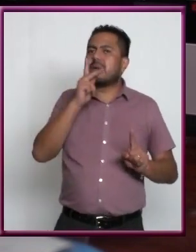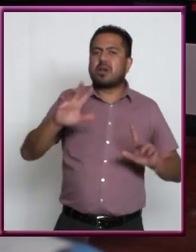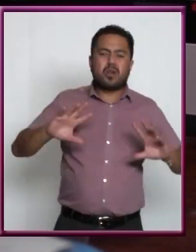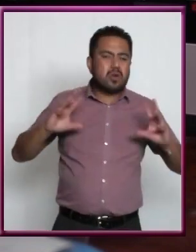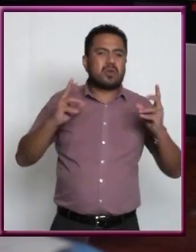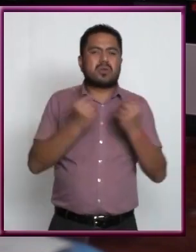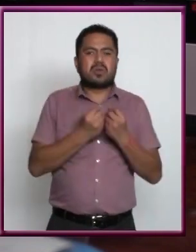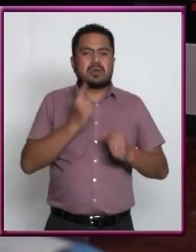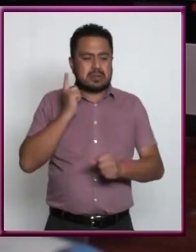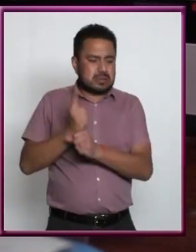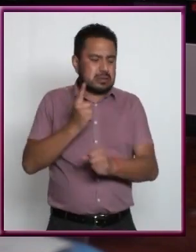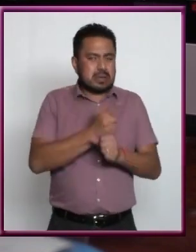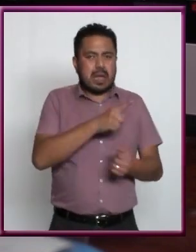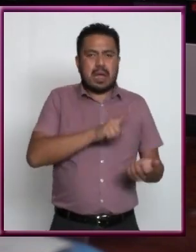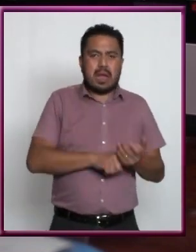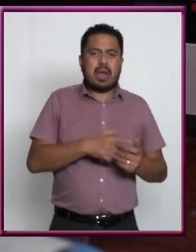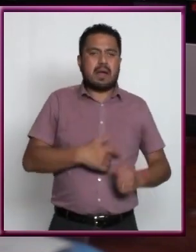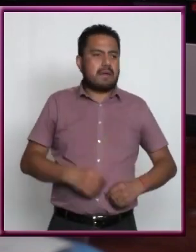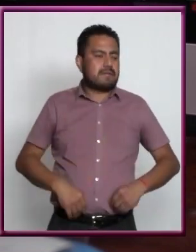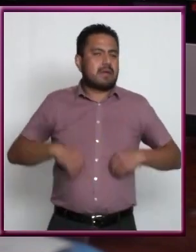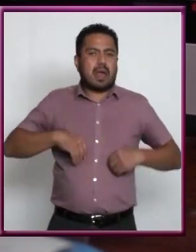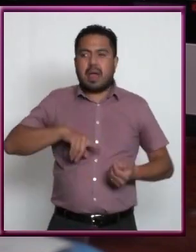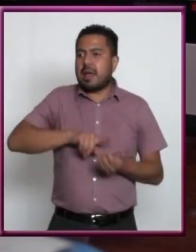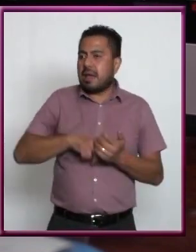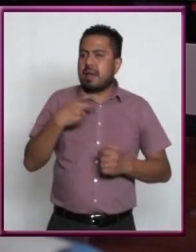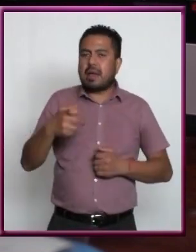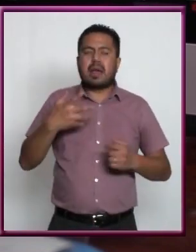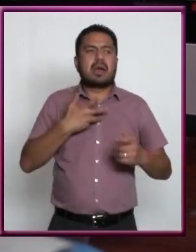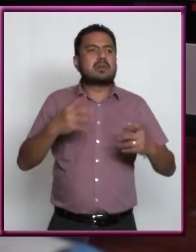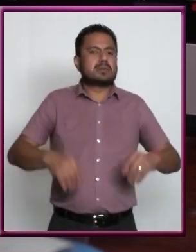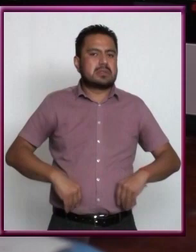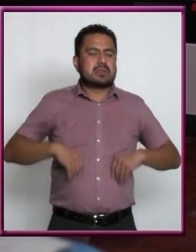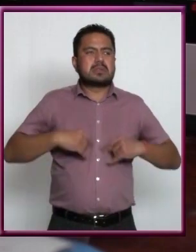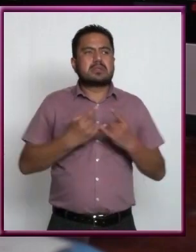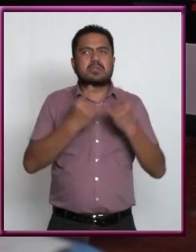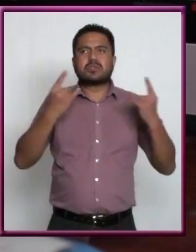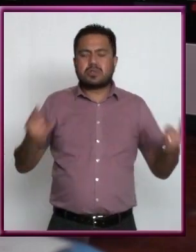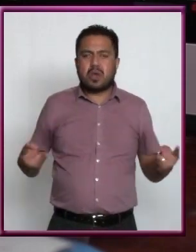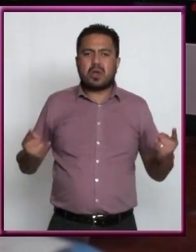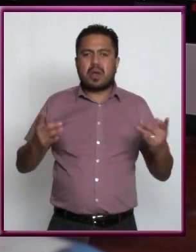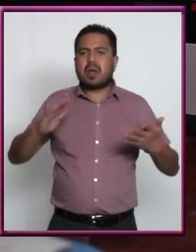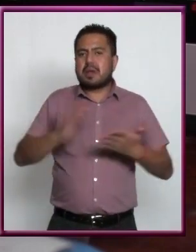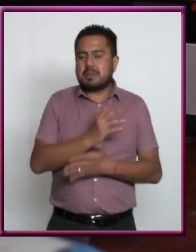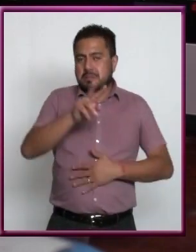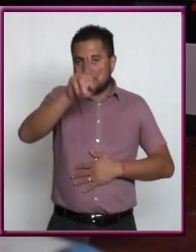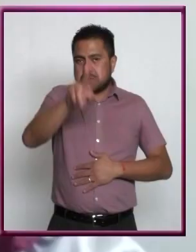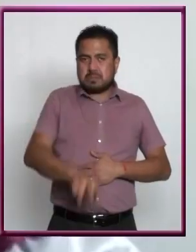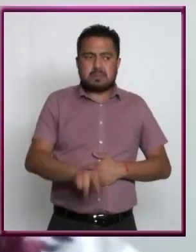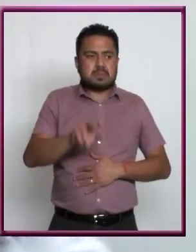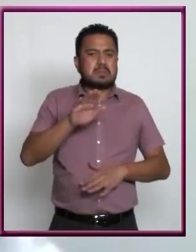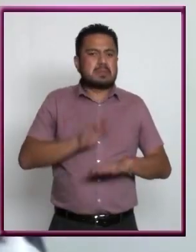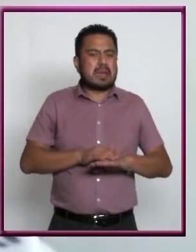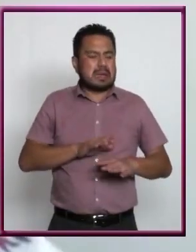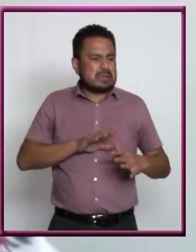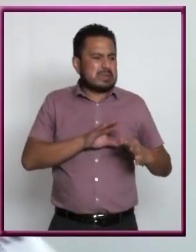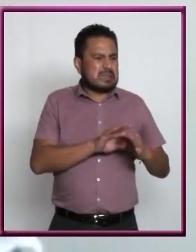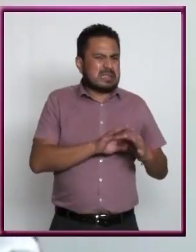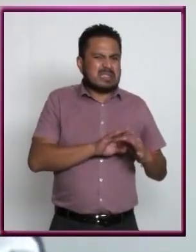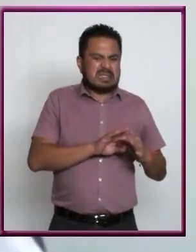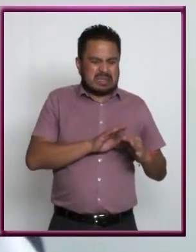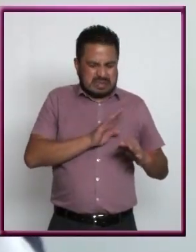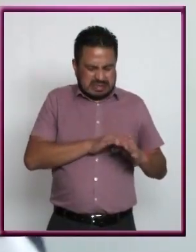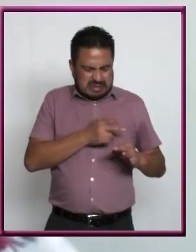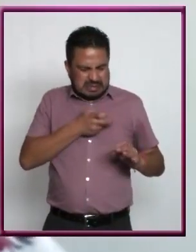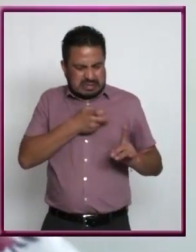donde encontré que tienen una vida, que tienen una historia. Y la verdad es que, bueno, suena un poco friki y quizá un